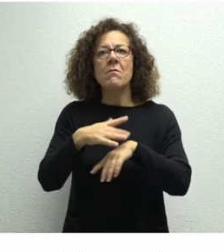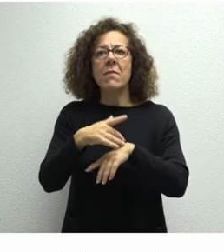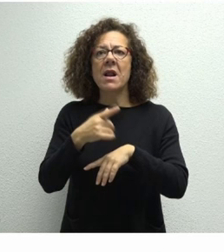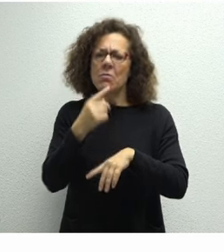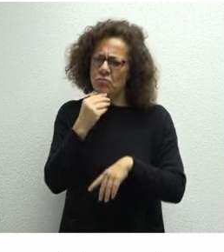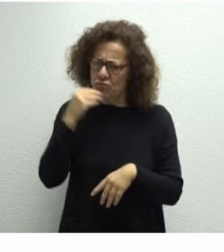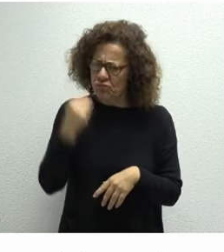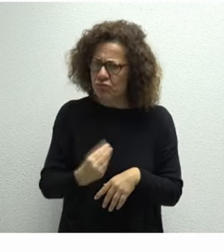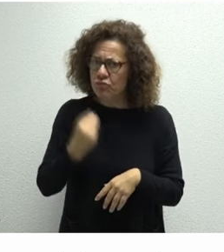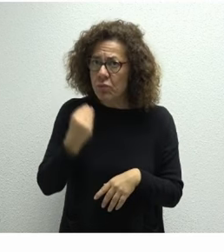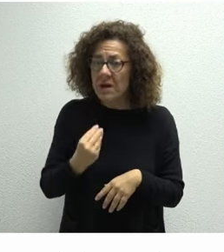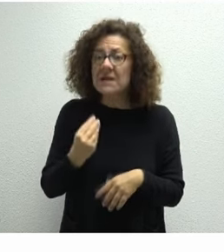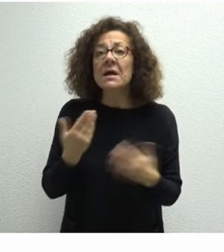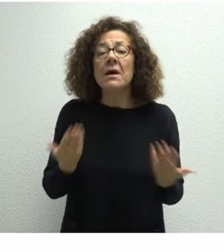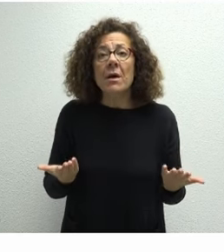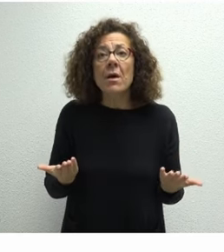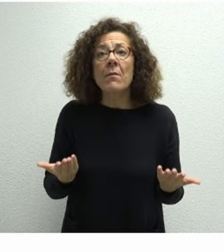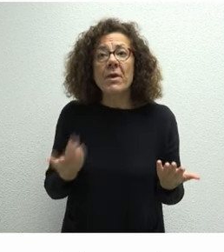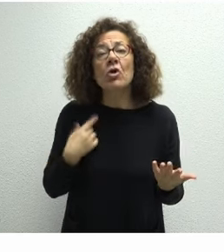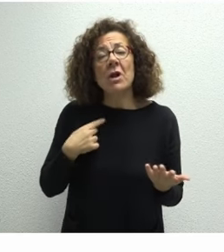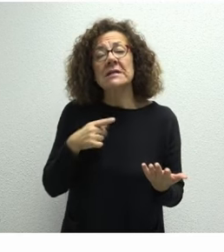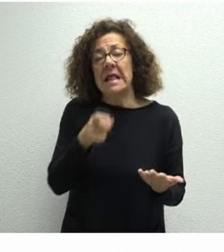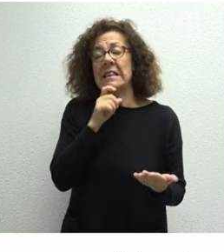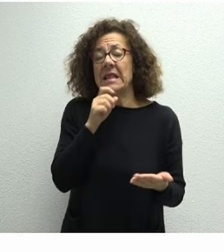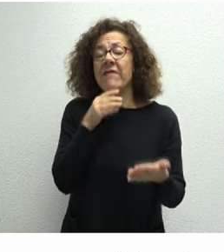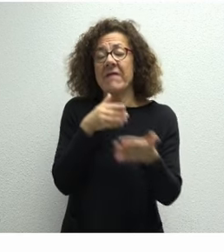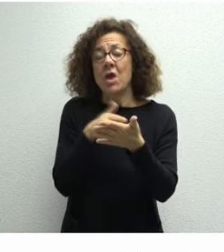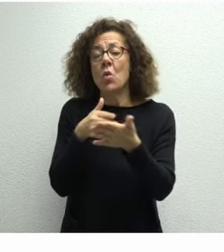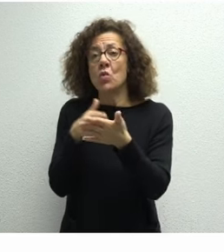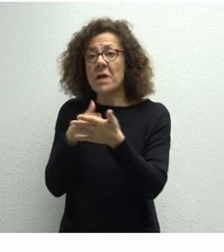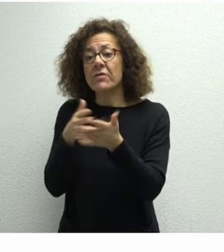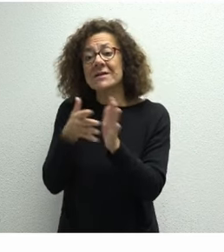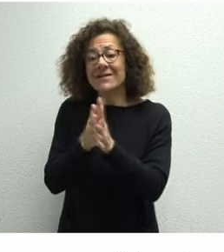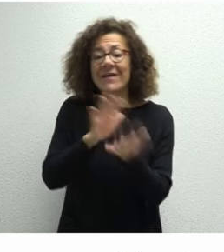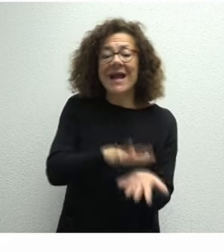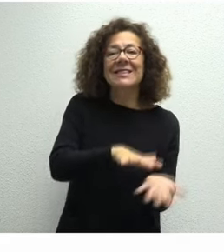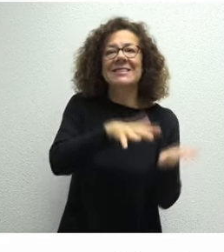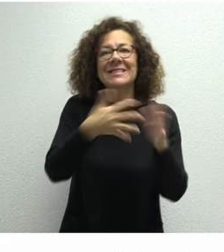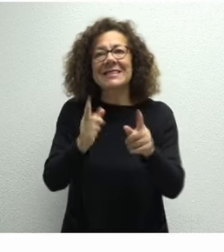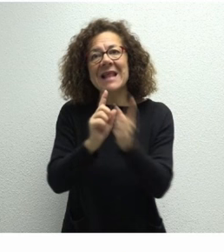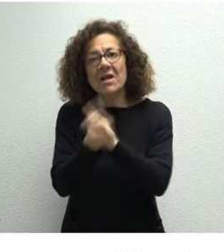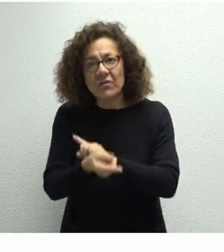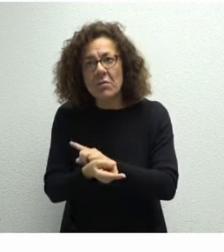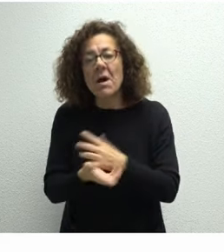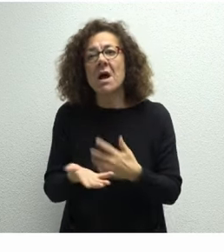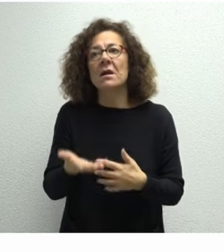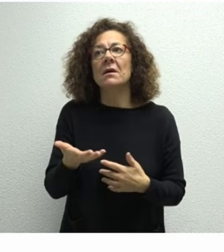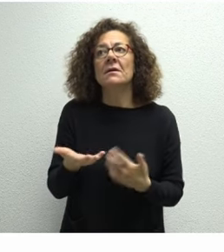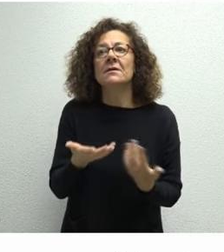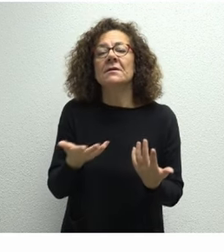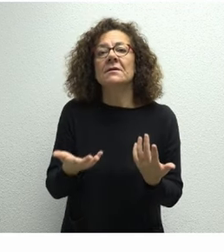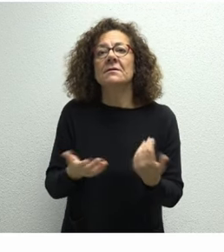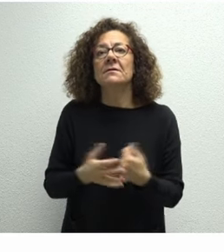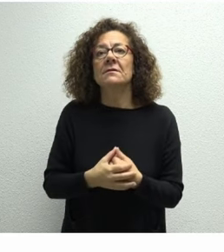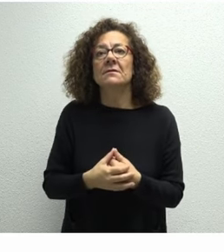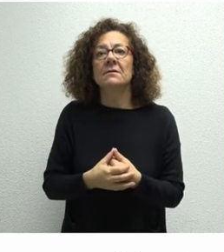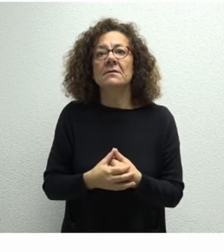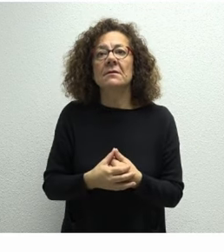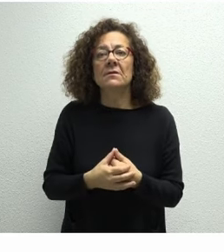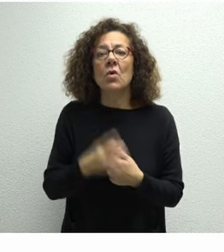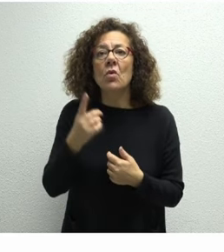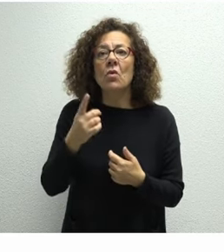valoradas pero con las dificultades que conlleva transformar pues como pues